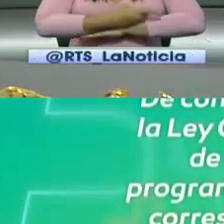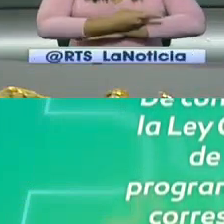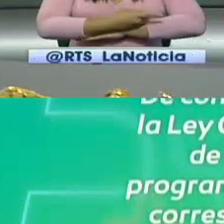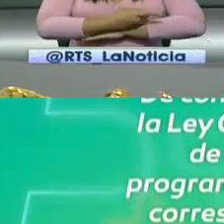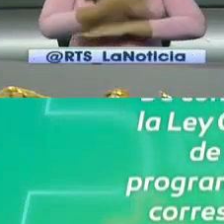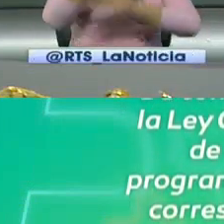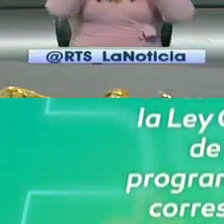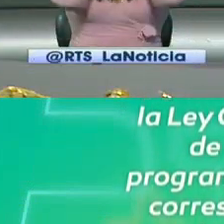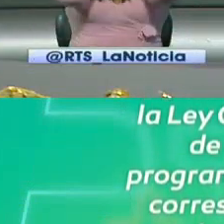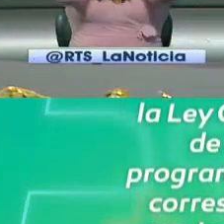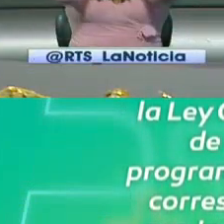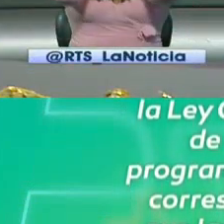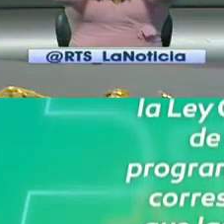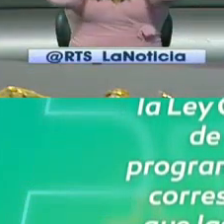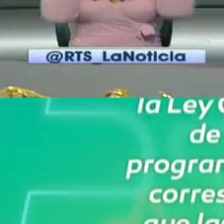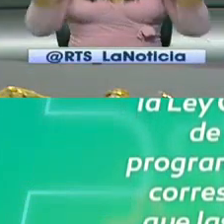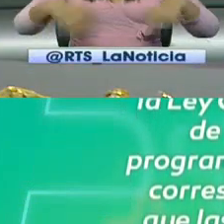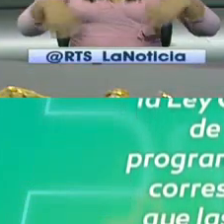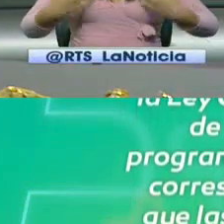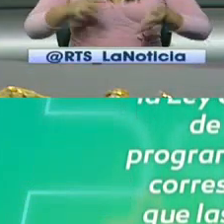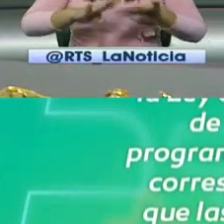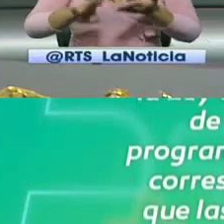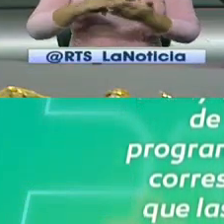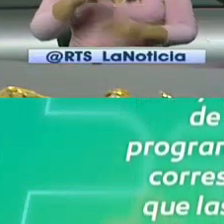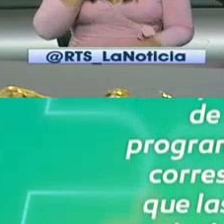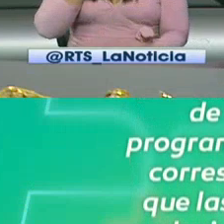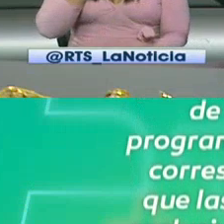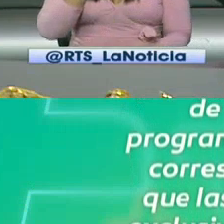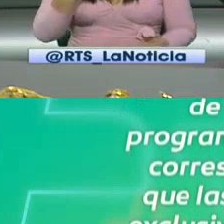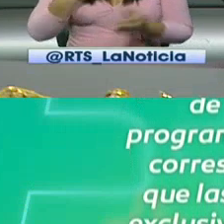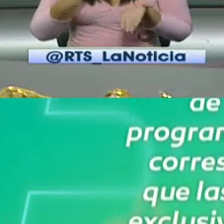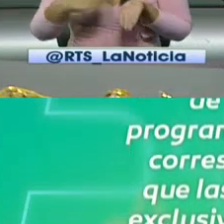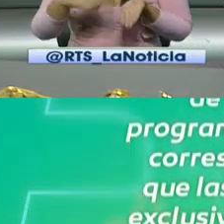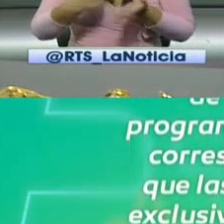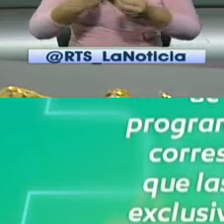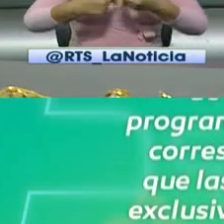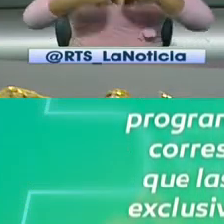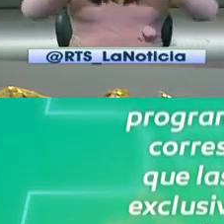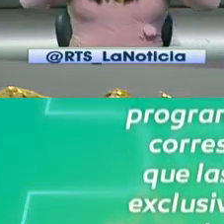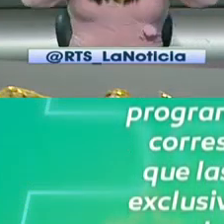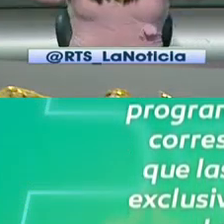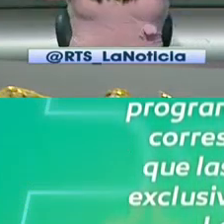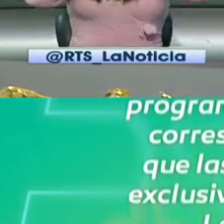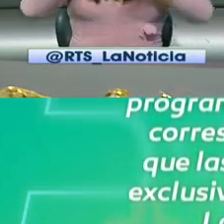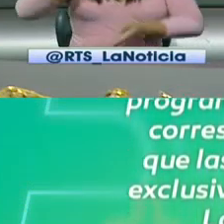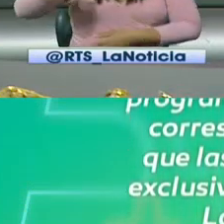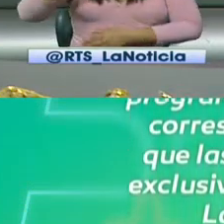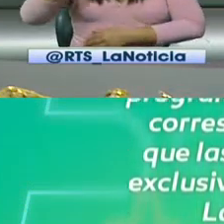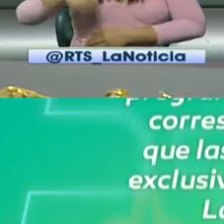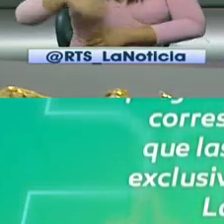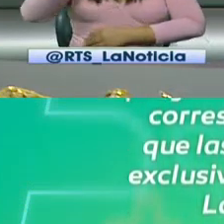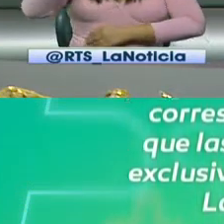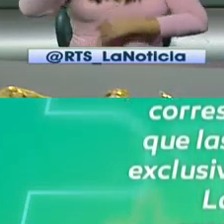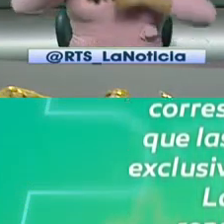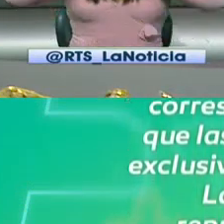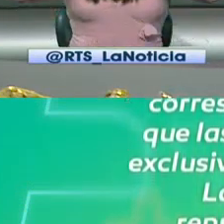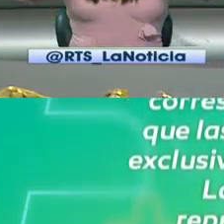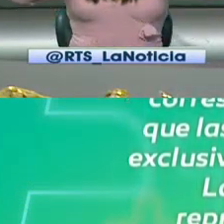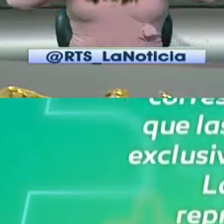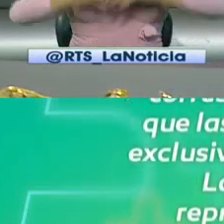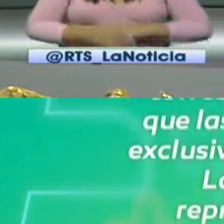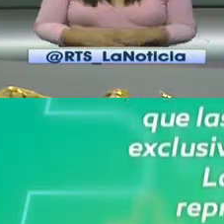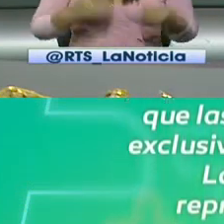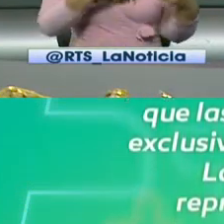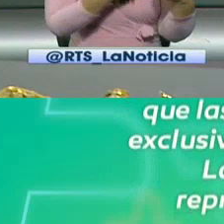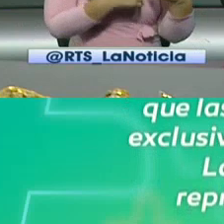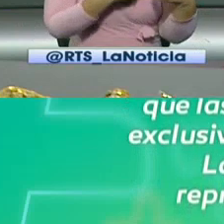este día, estoy medio enredado, es por la emoción de las fiestas de Quito. Miércoles 6 de diciembre, Quito